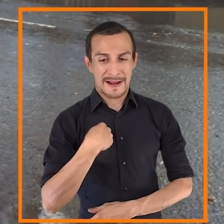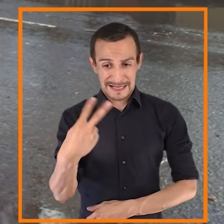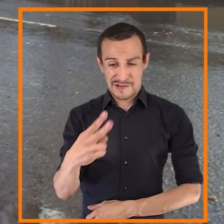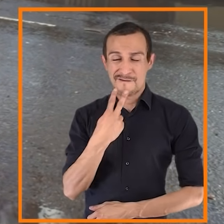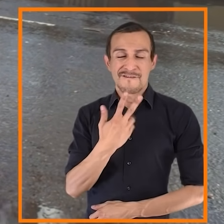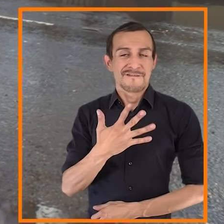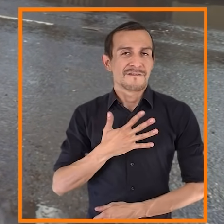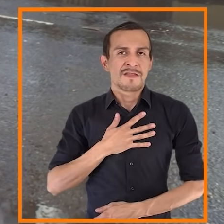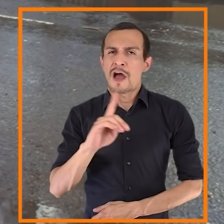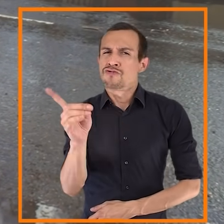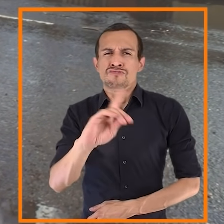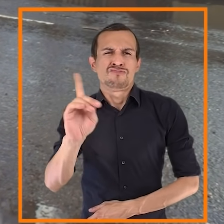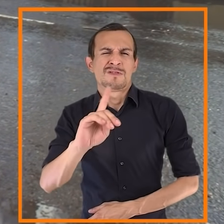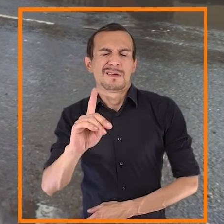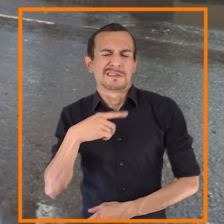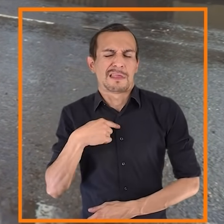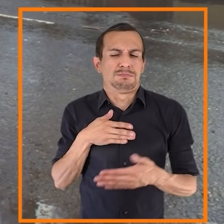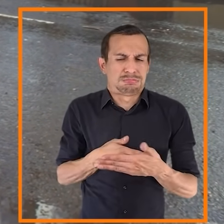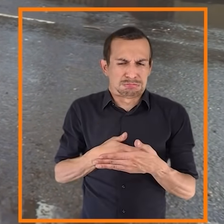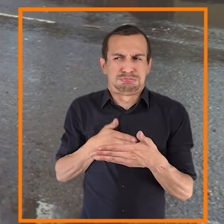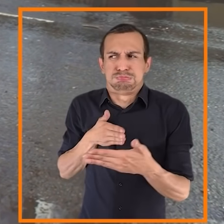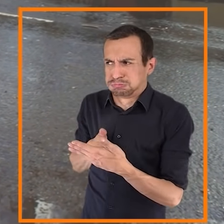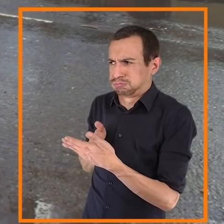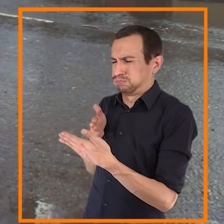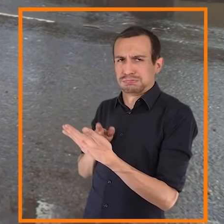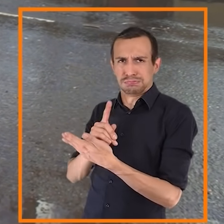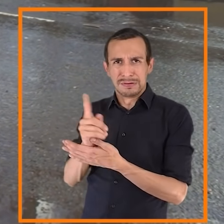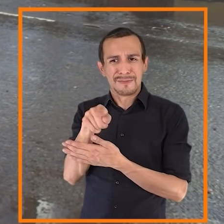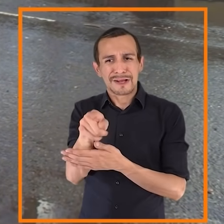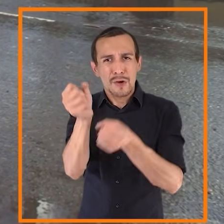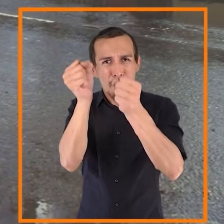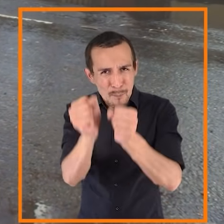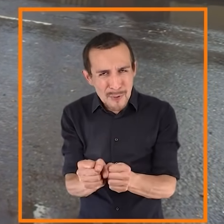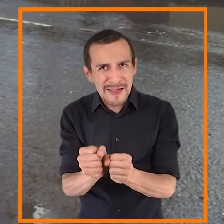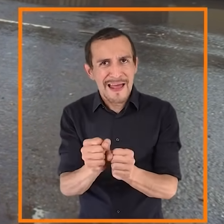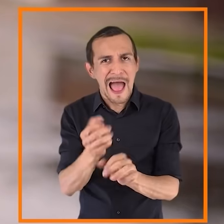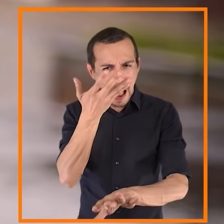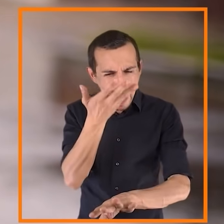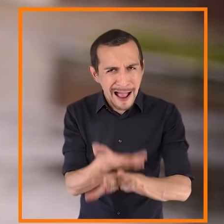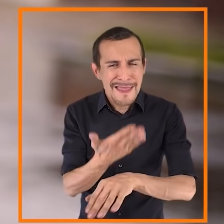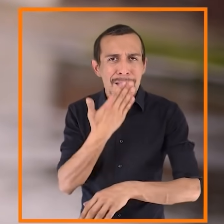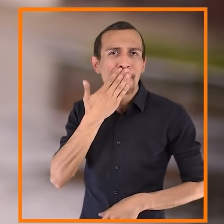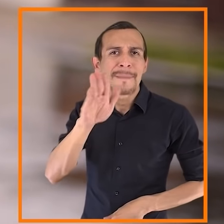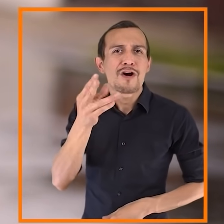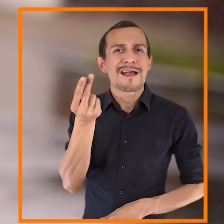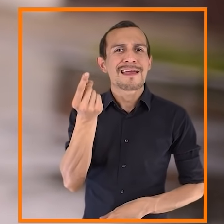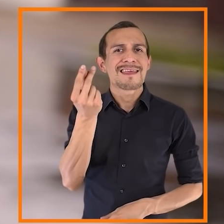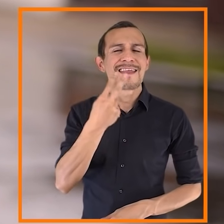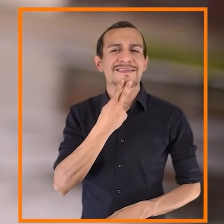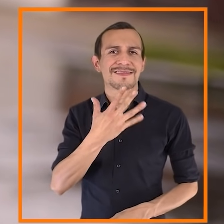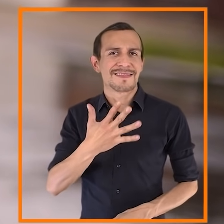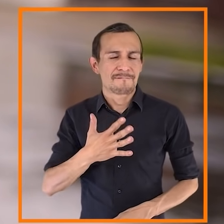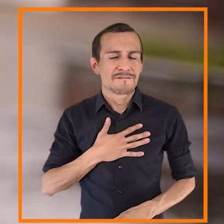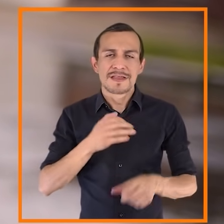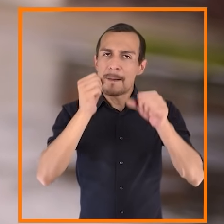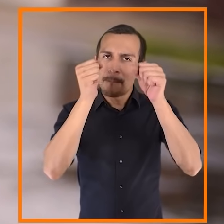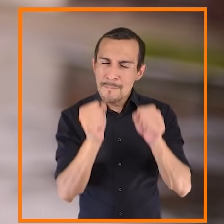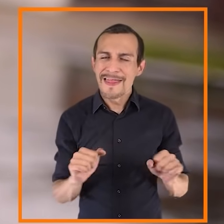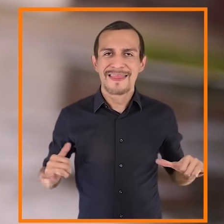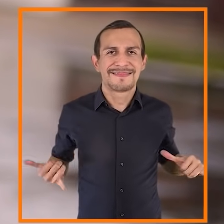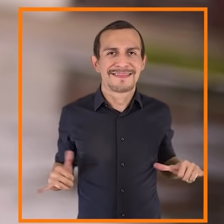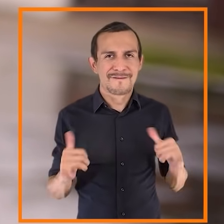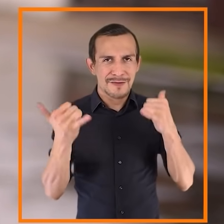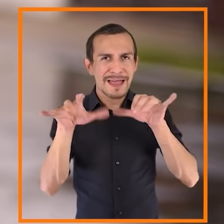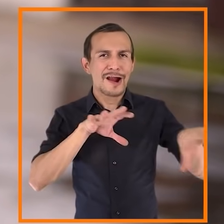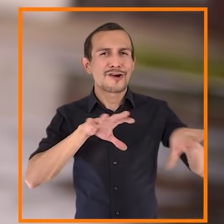hijos, su vida no sea tan restrictiva, para que ellos puedan tener una mejor calidad de vida,